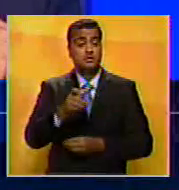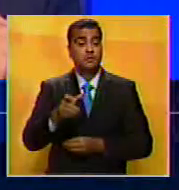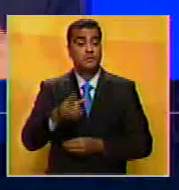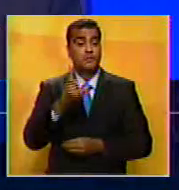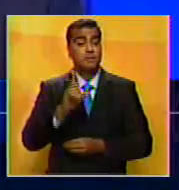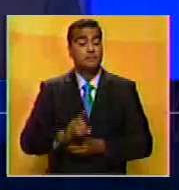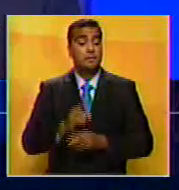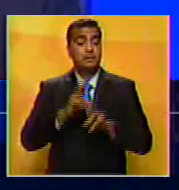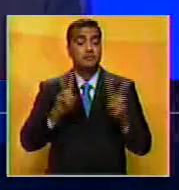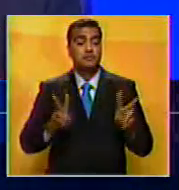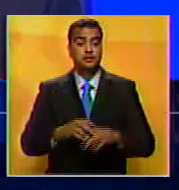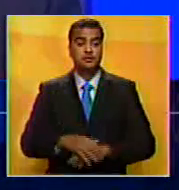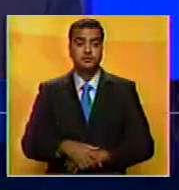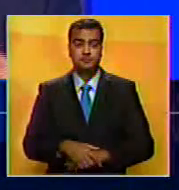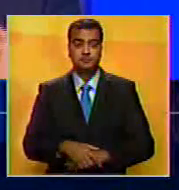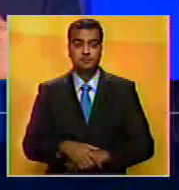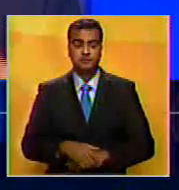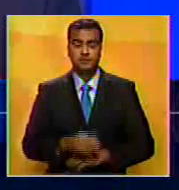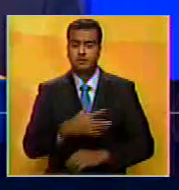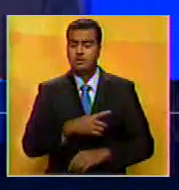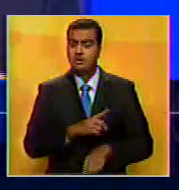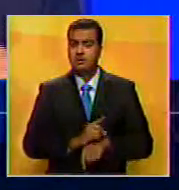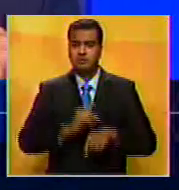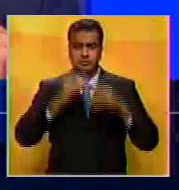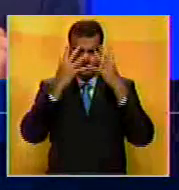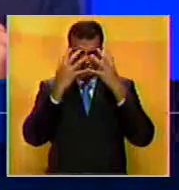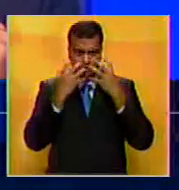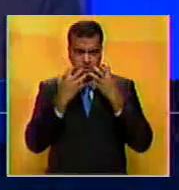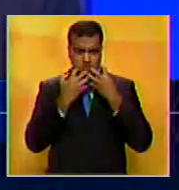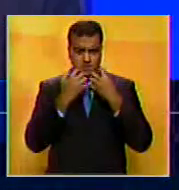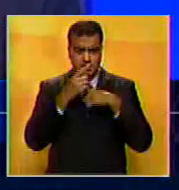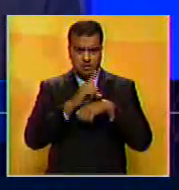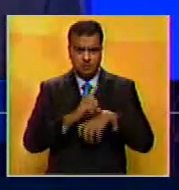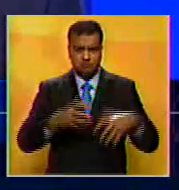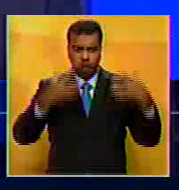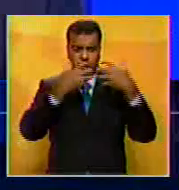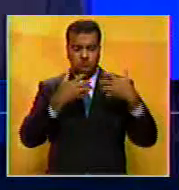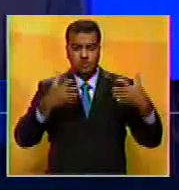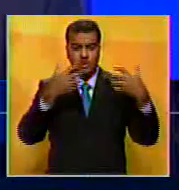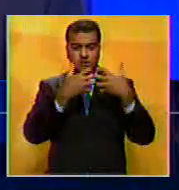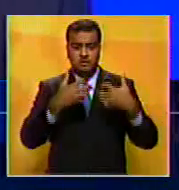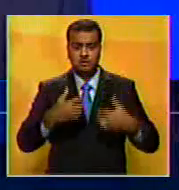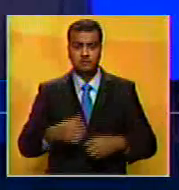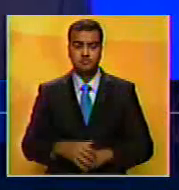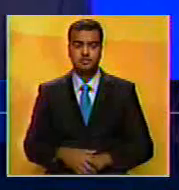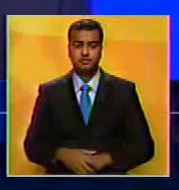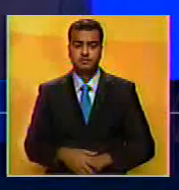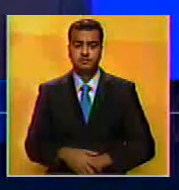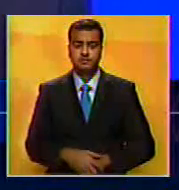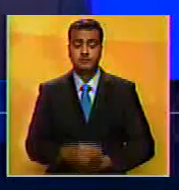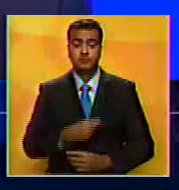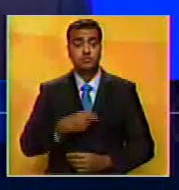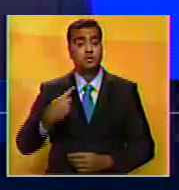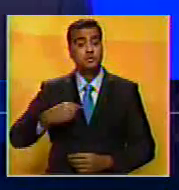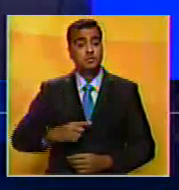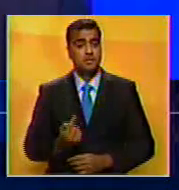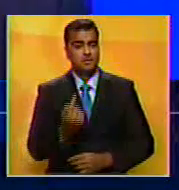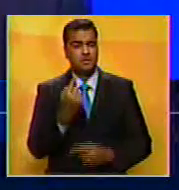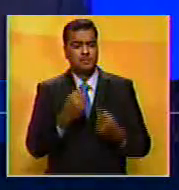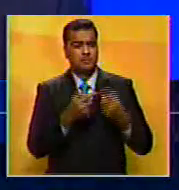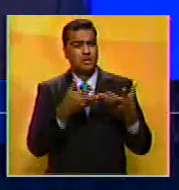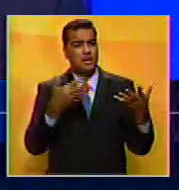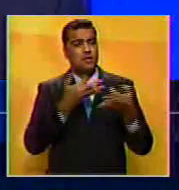términos pacíficos, no en términos terroristas y en términos violentos como lo que ha ocurrido hasta ahora. Nosotros tenemos que hacer primero un